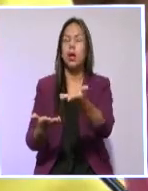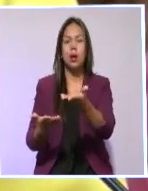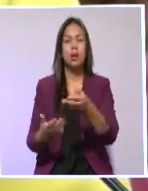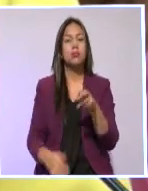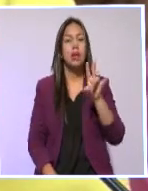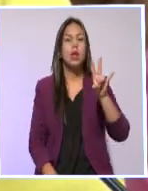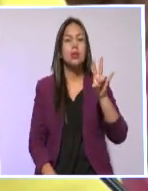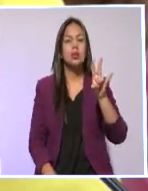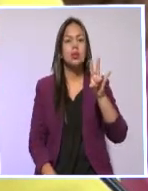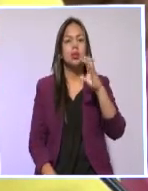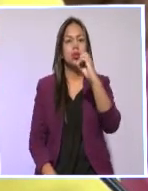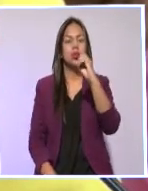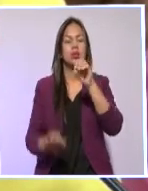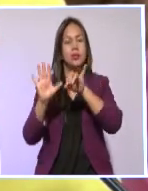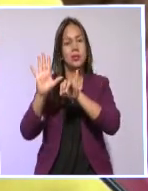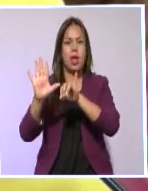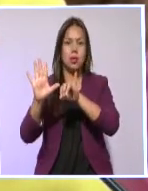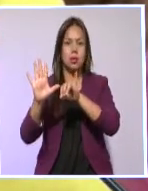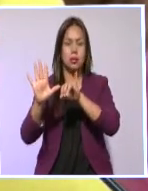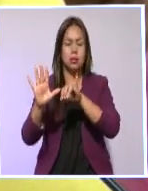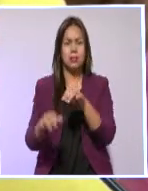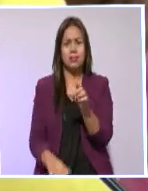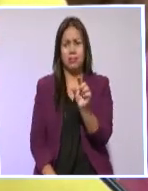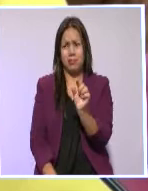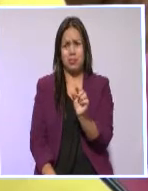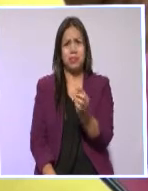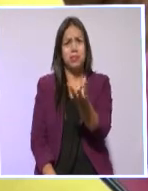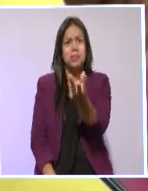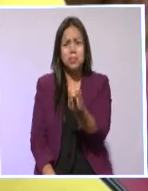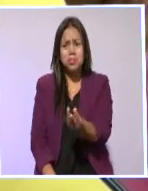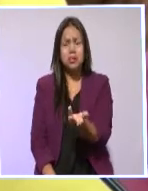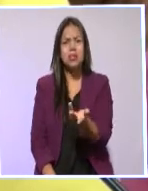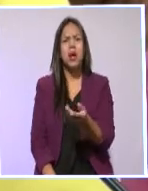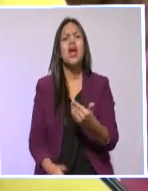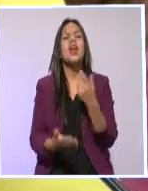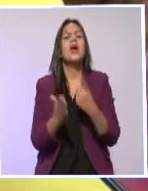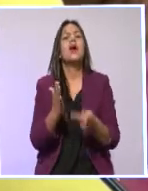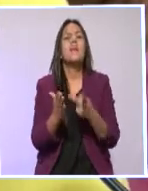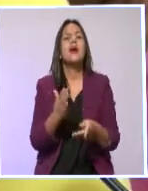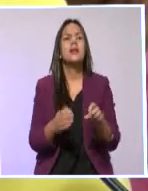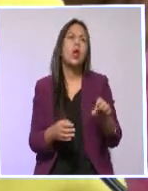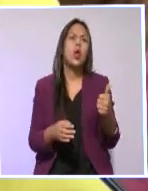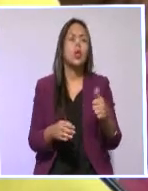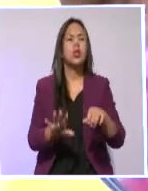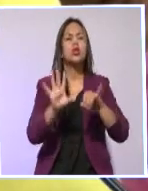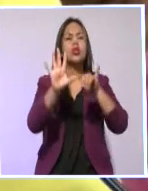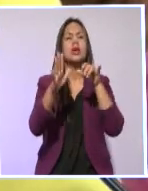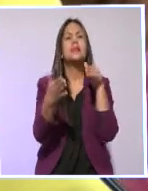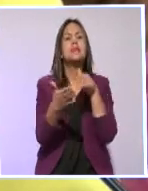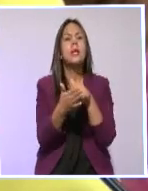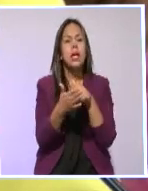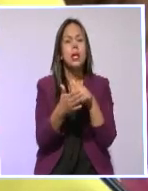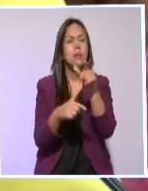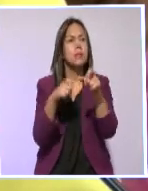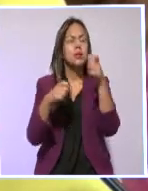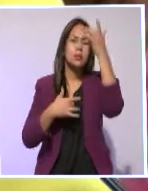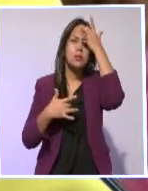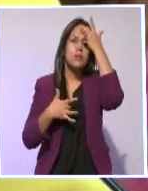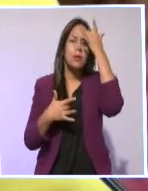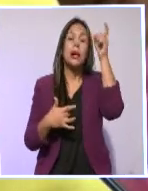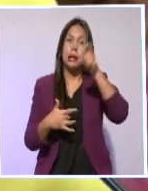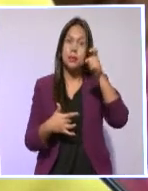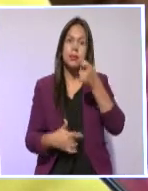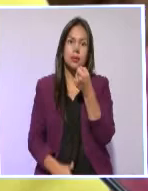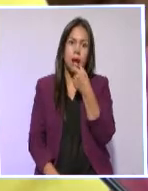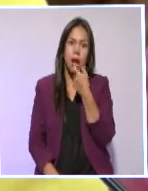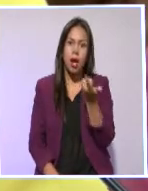a 706. ¿Qué pasa con los otros 6.000 pacientes que necesitan medicina para